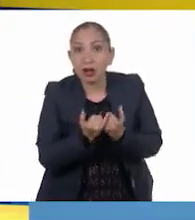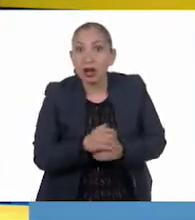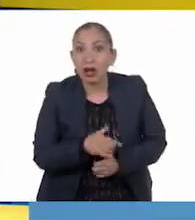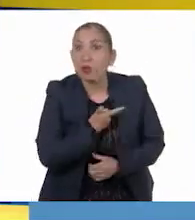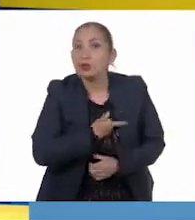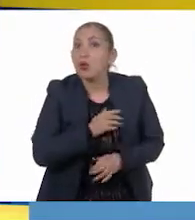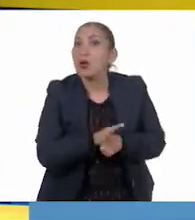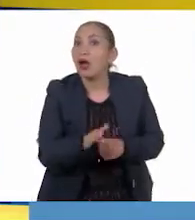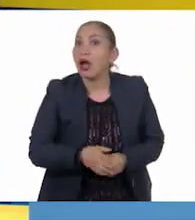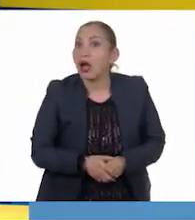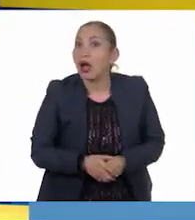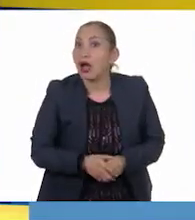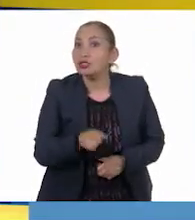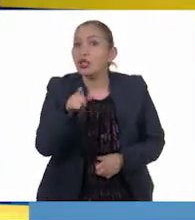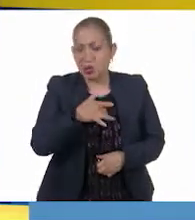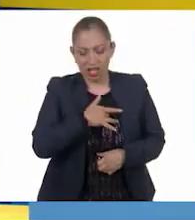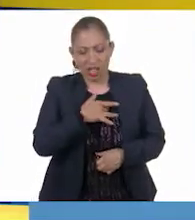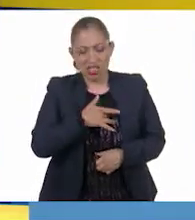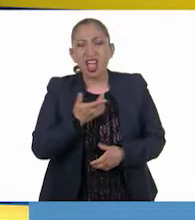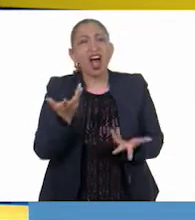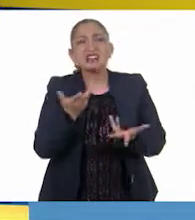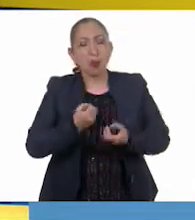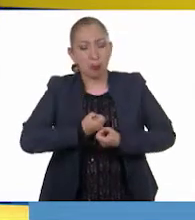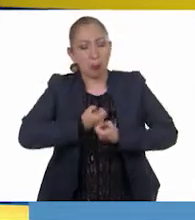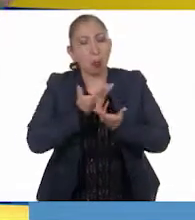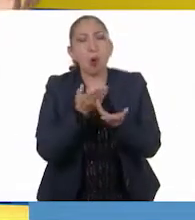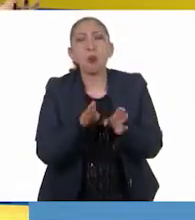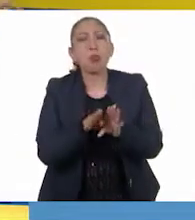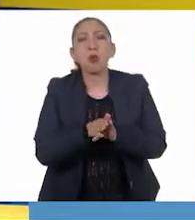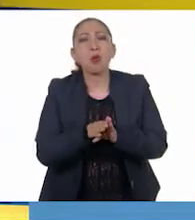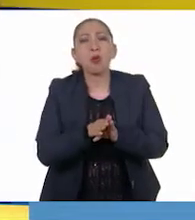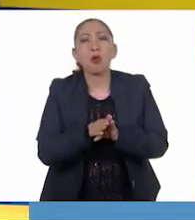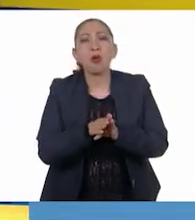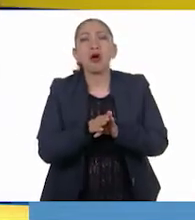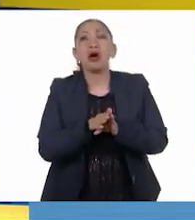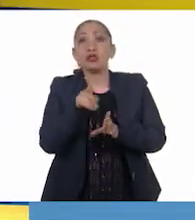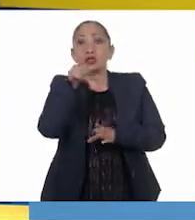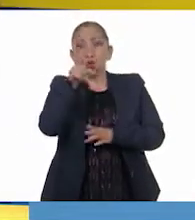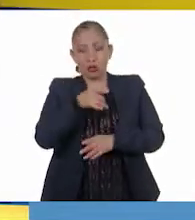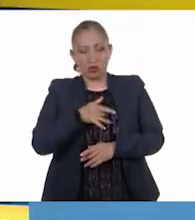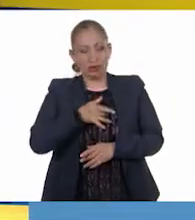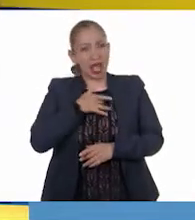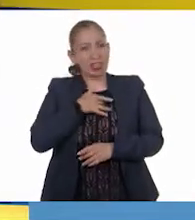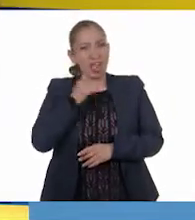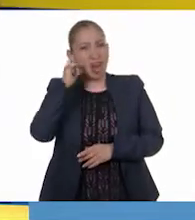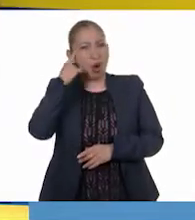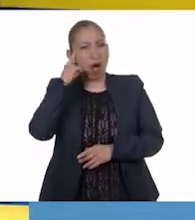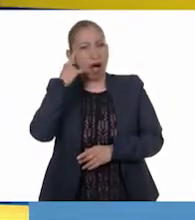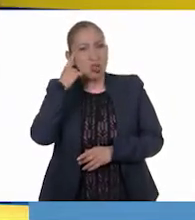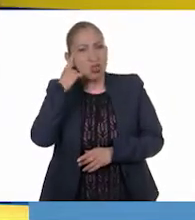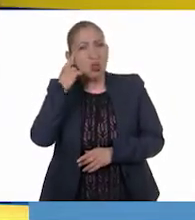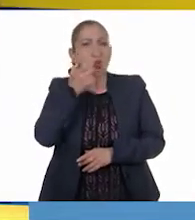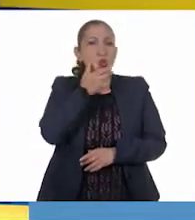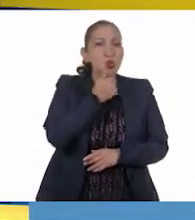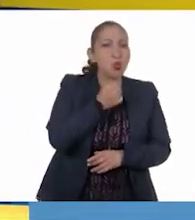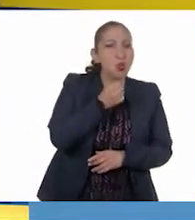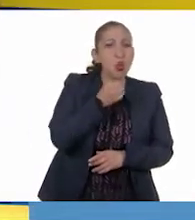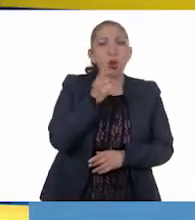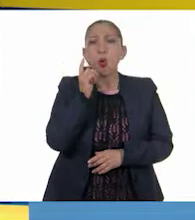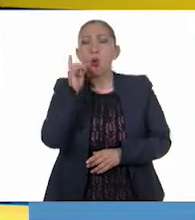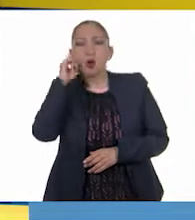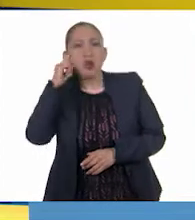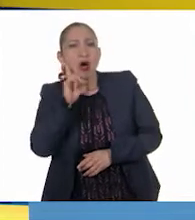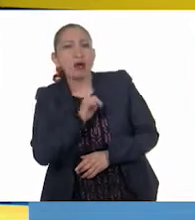les gusta hacer con sus emociones? ¿Qué hacen cuando se sienten enojadas o